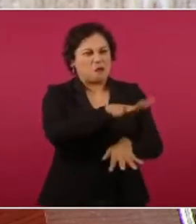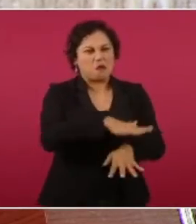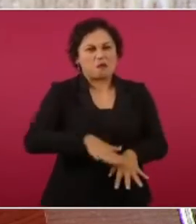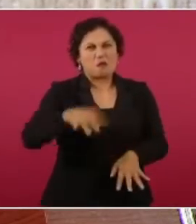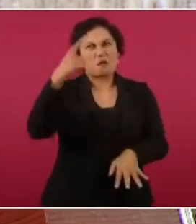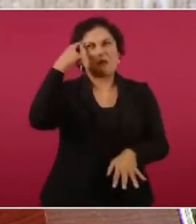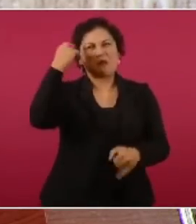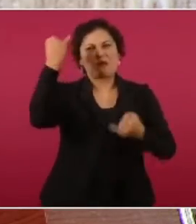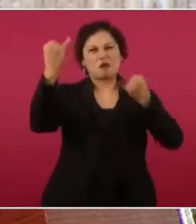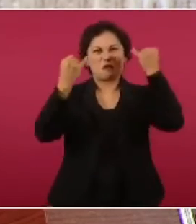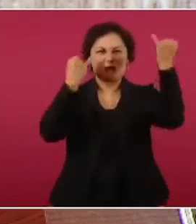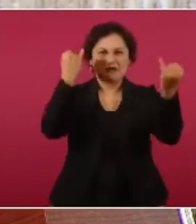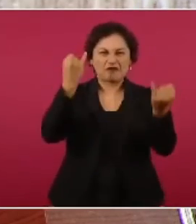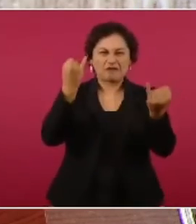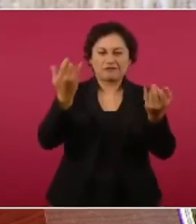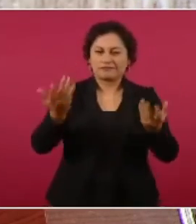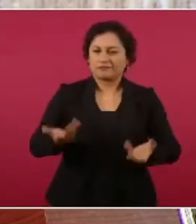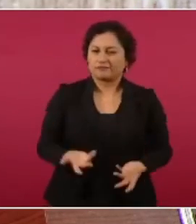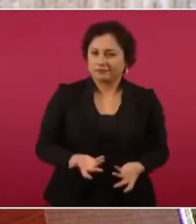muchísimos.